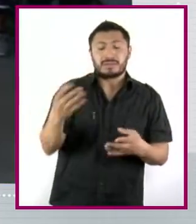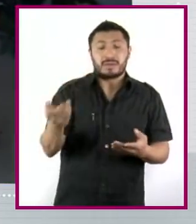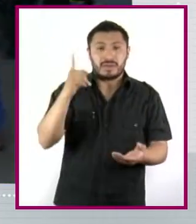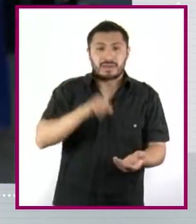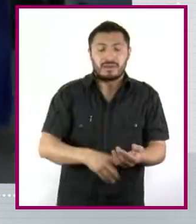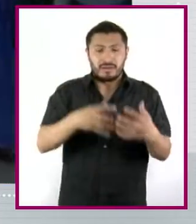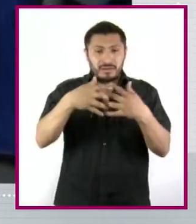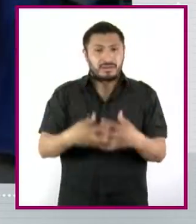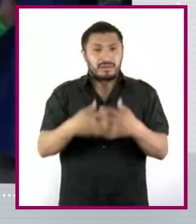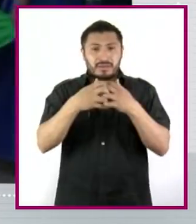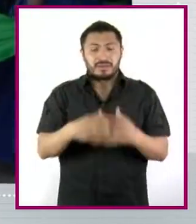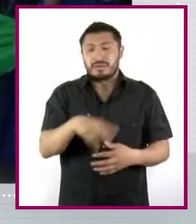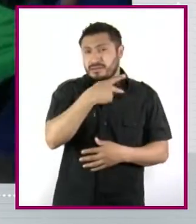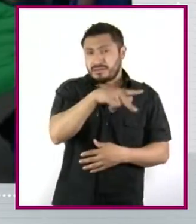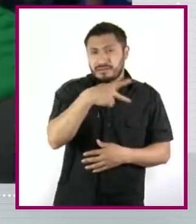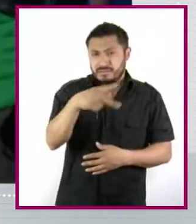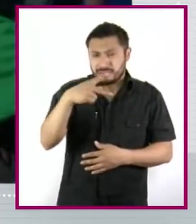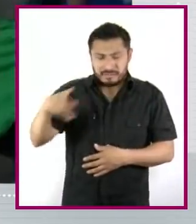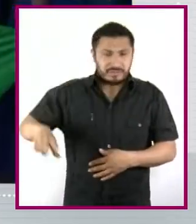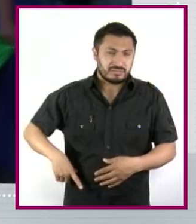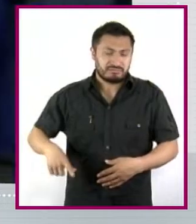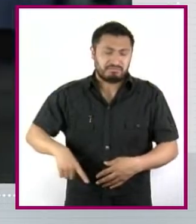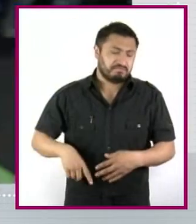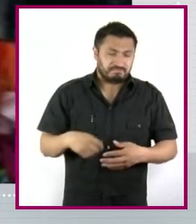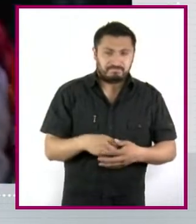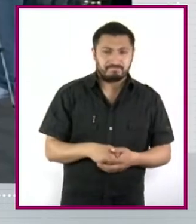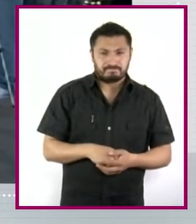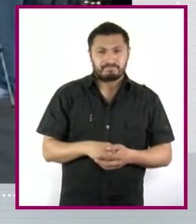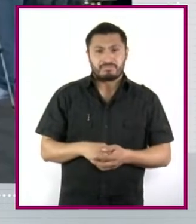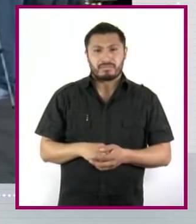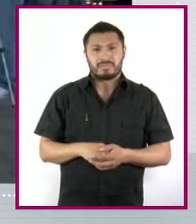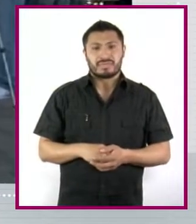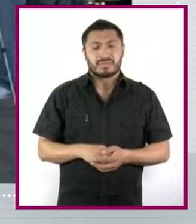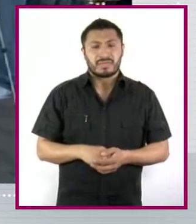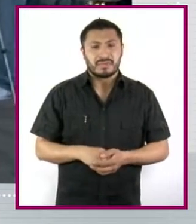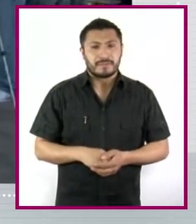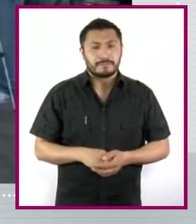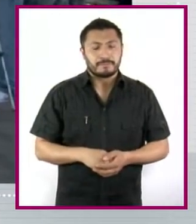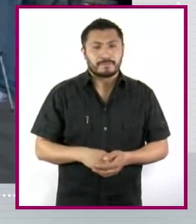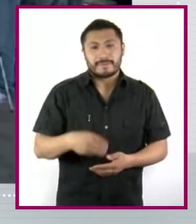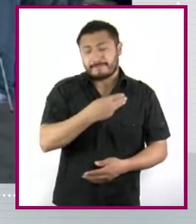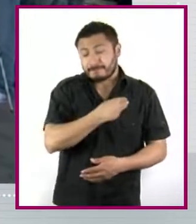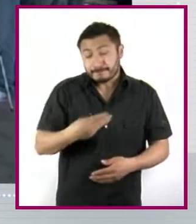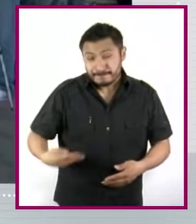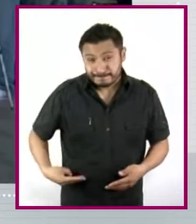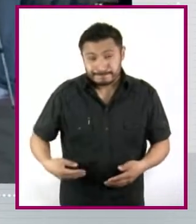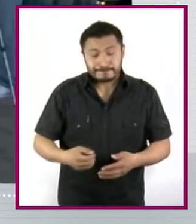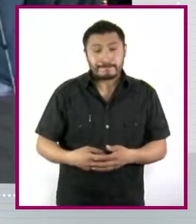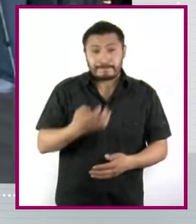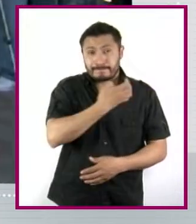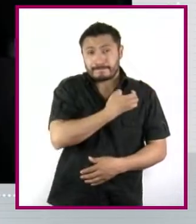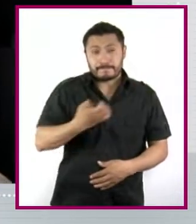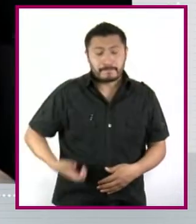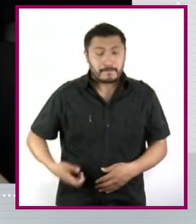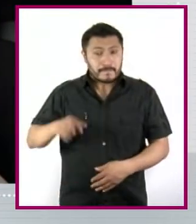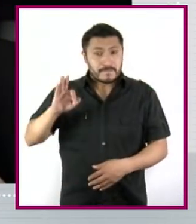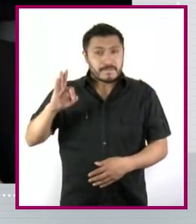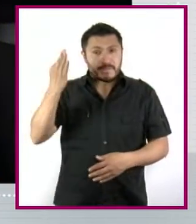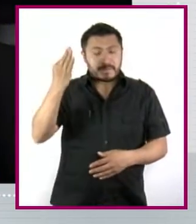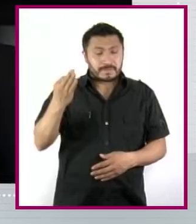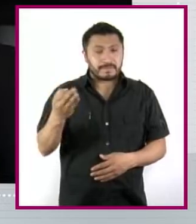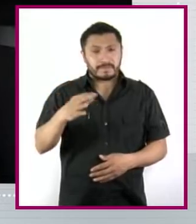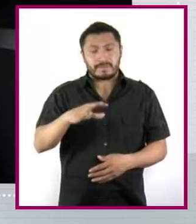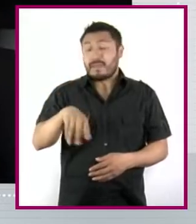sistema y que están engarzadas dentro del sistema de gobierno municipal, estatal y federal,